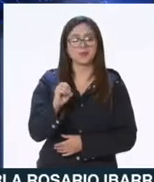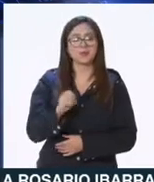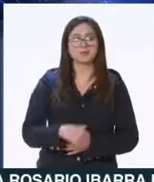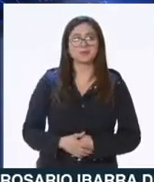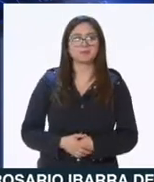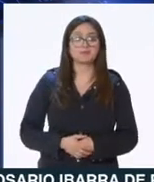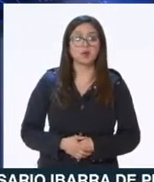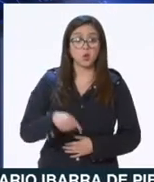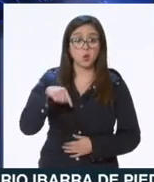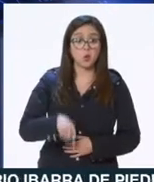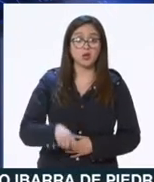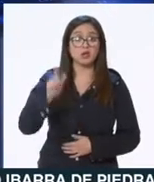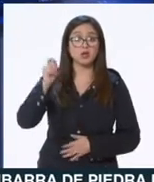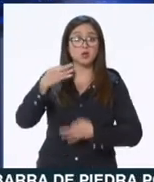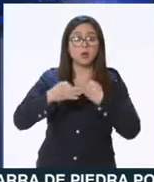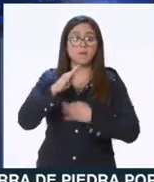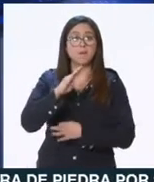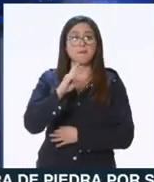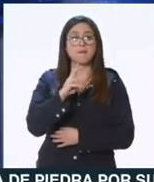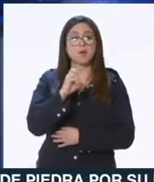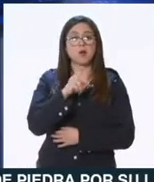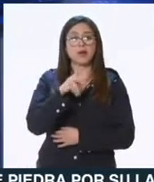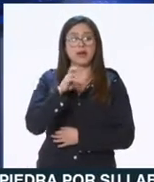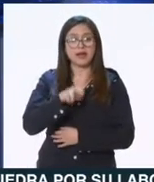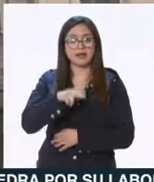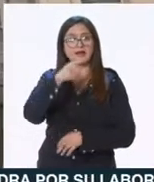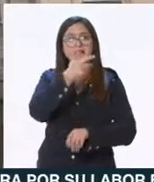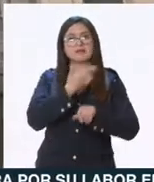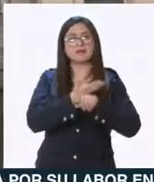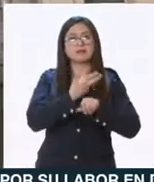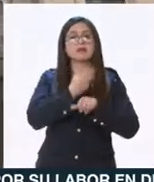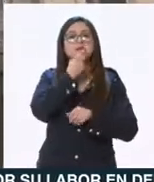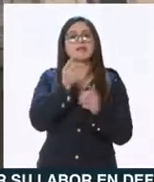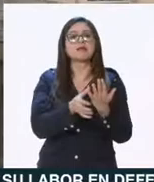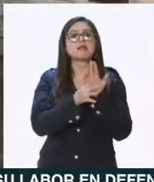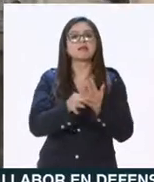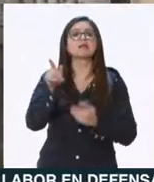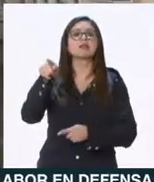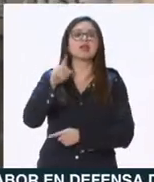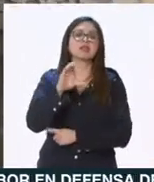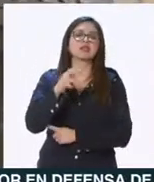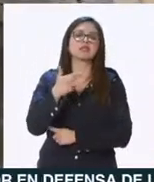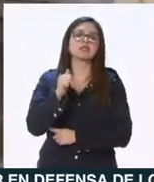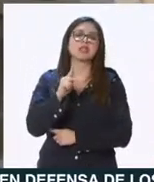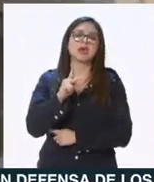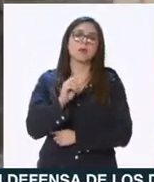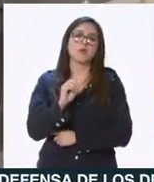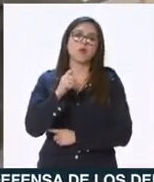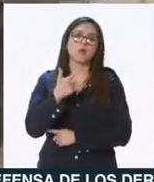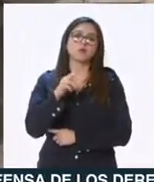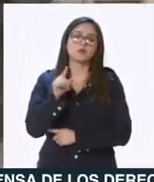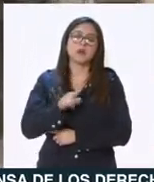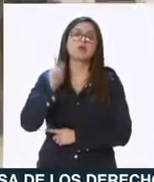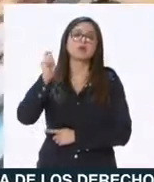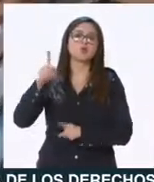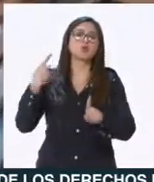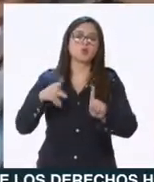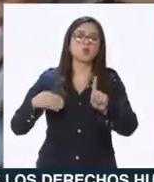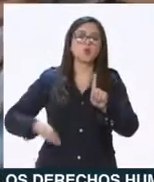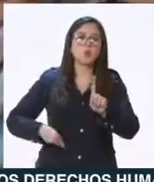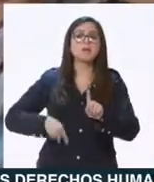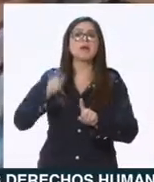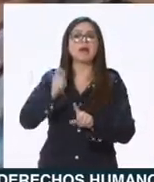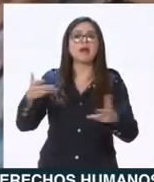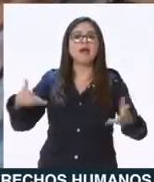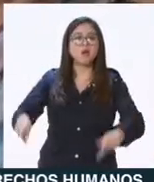Hoy la Corte Federal de Brooklyn en los Estados Unidos declaró a Joaquín El Chapo Guzmán culpable de 10 delitos, entre los que destacan el